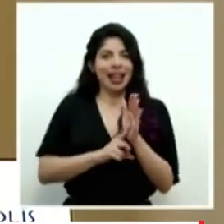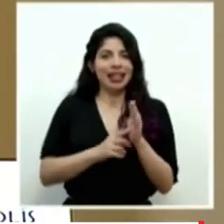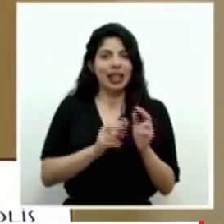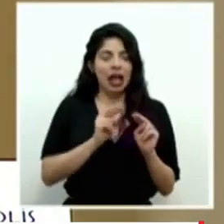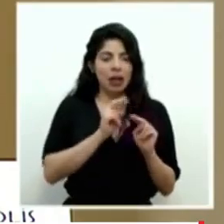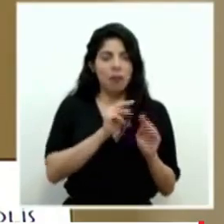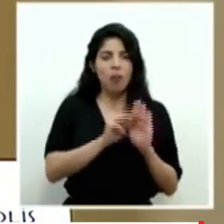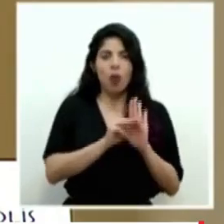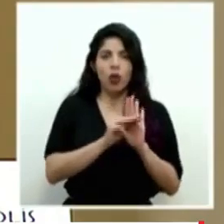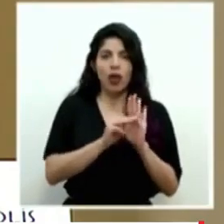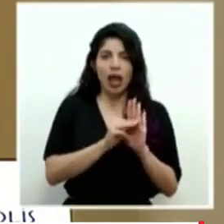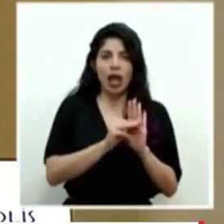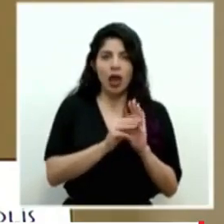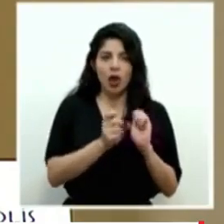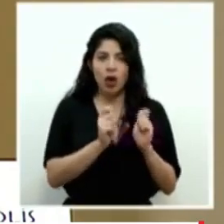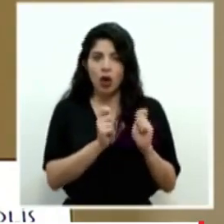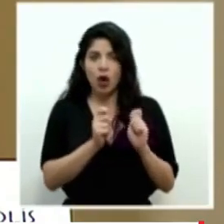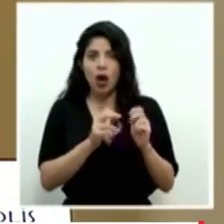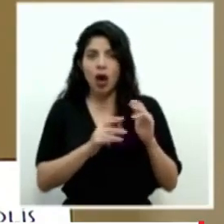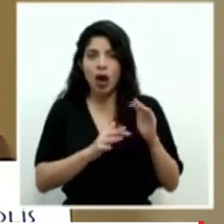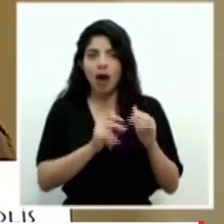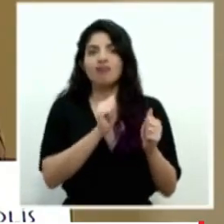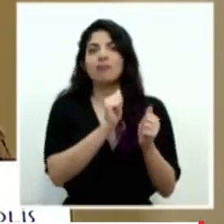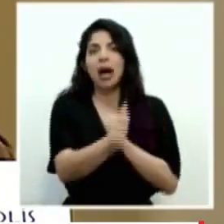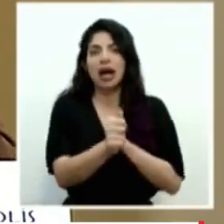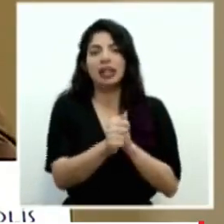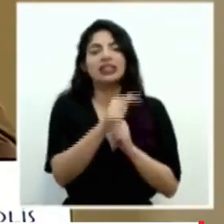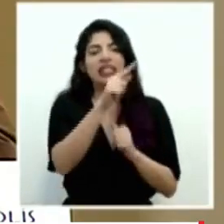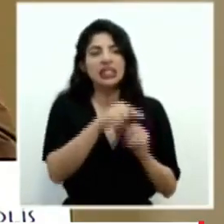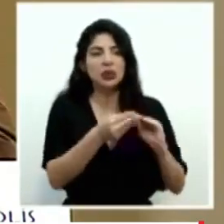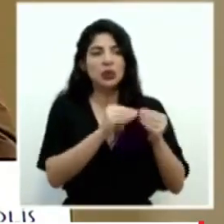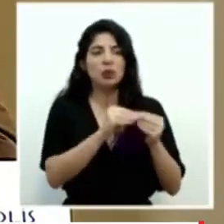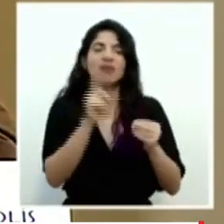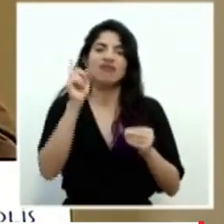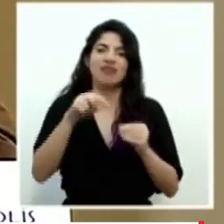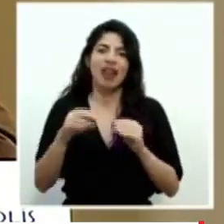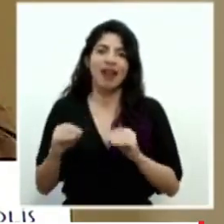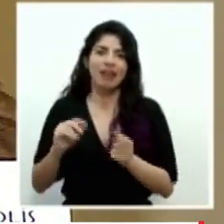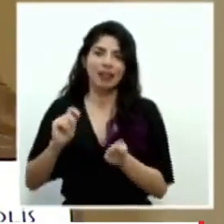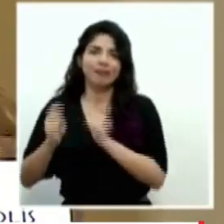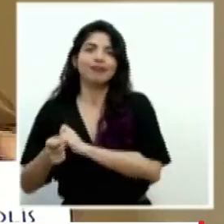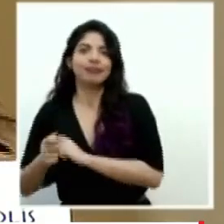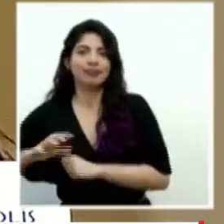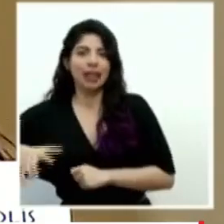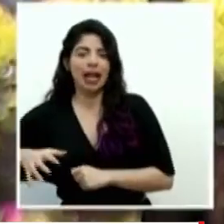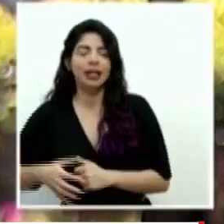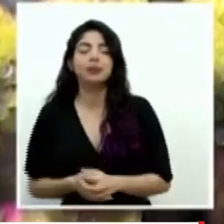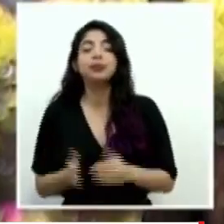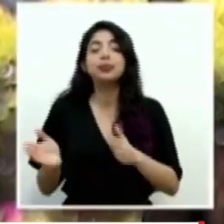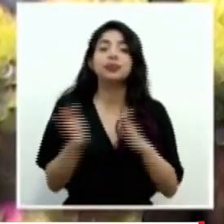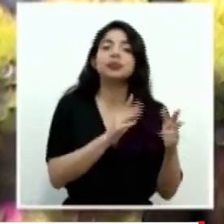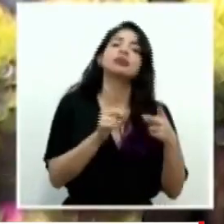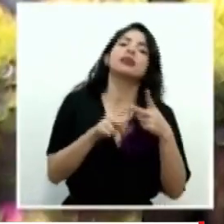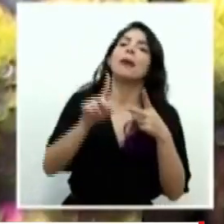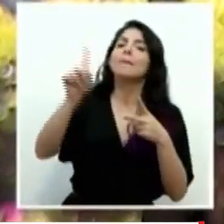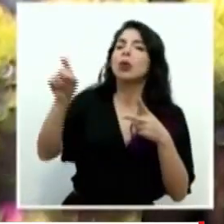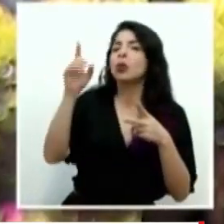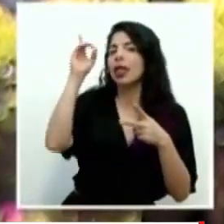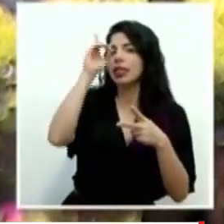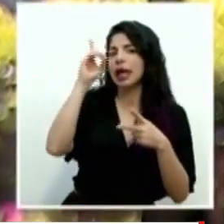también, y ya alcanzó condiciones para poder elevarlo. Mi segunda consulta es a don